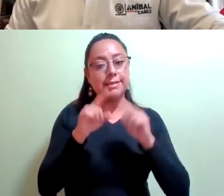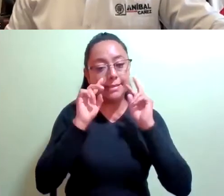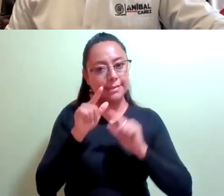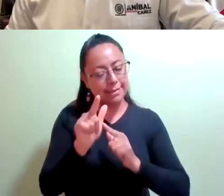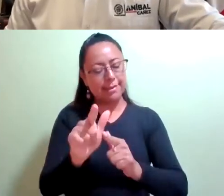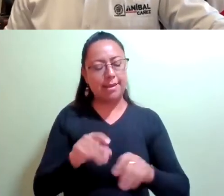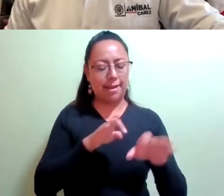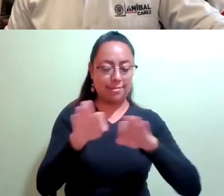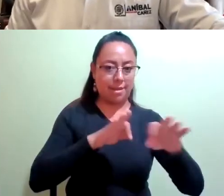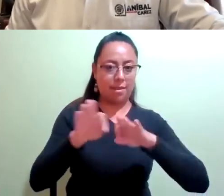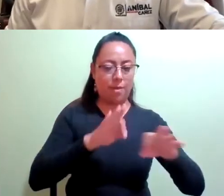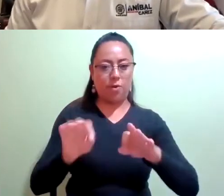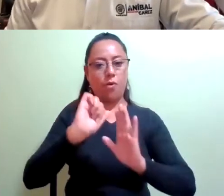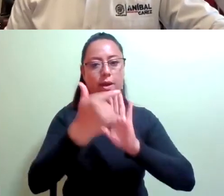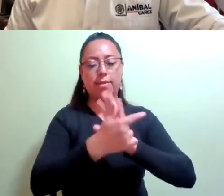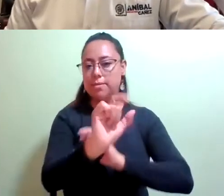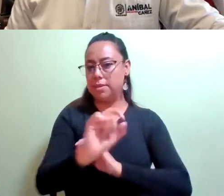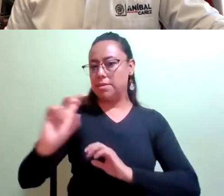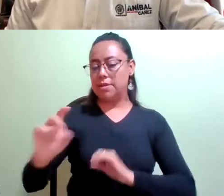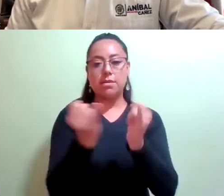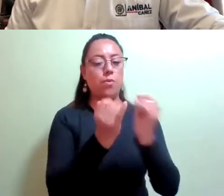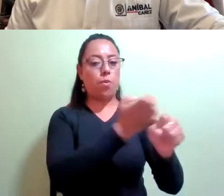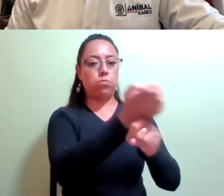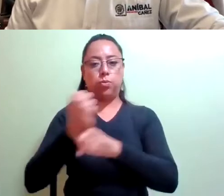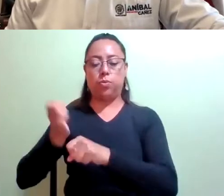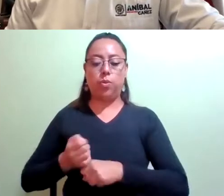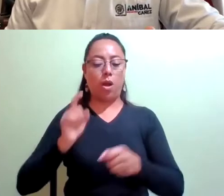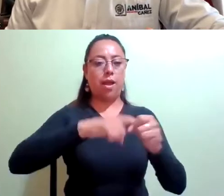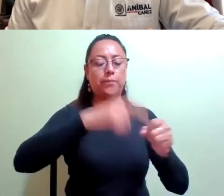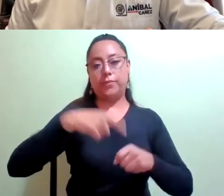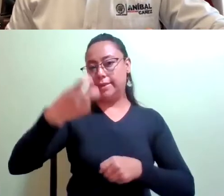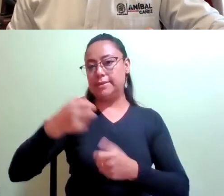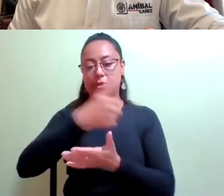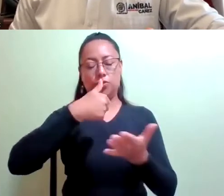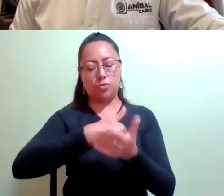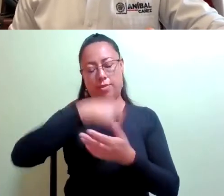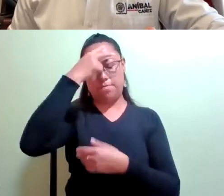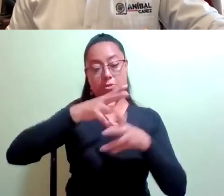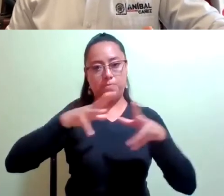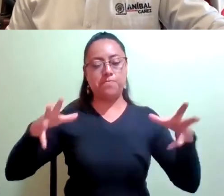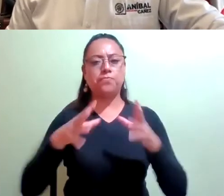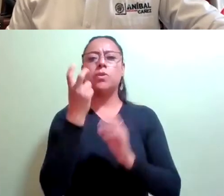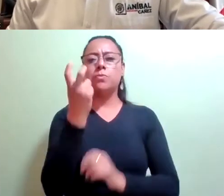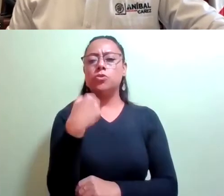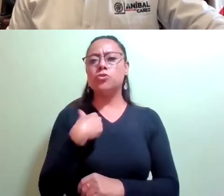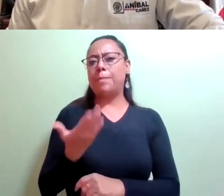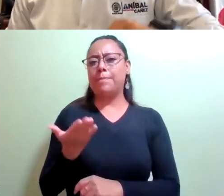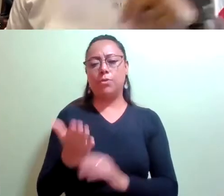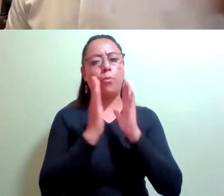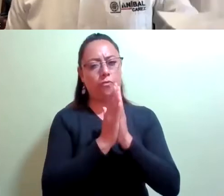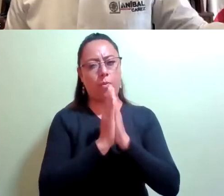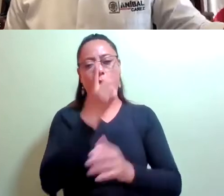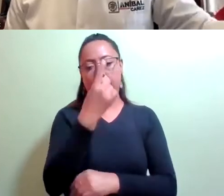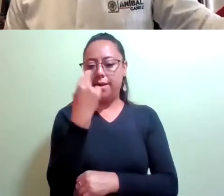los estados que integran la megalópolis. Por lo que solicito, sírvanse manifestar su nombre y el sentido de su voto